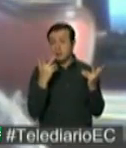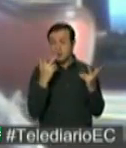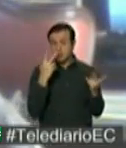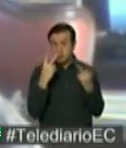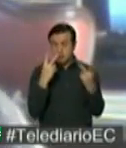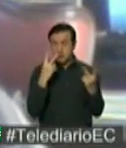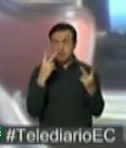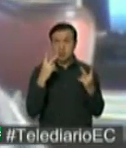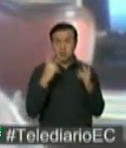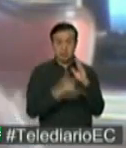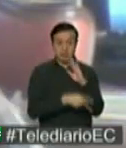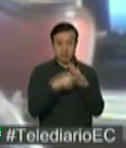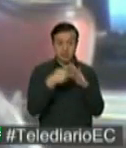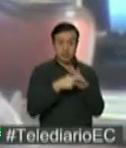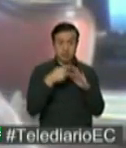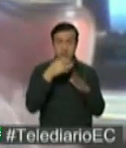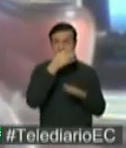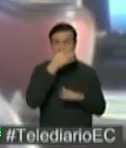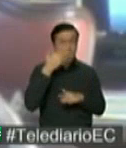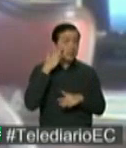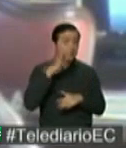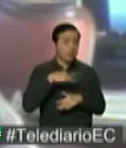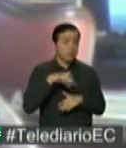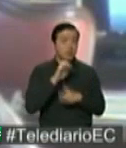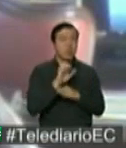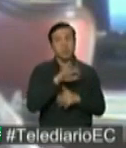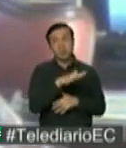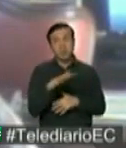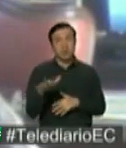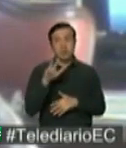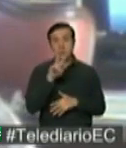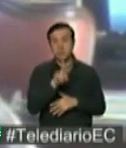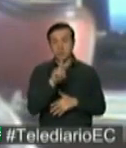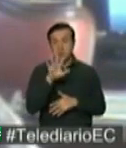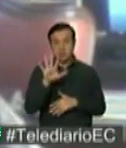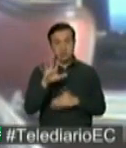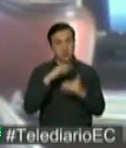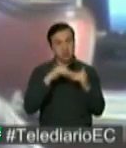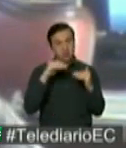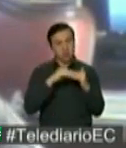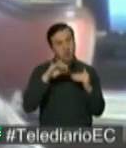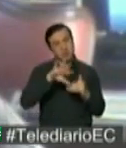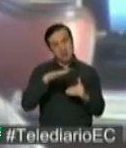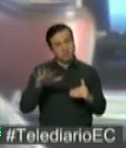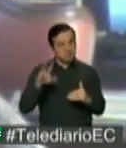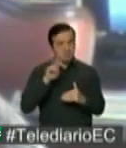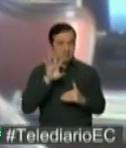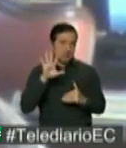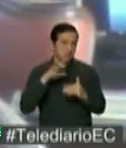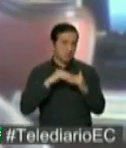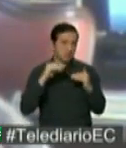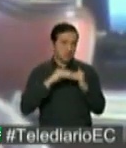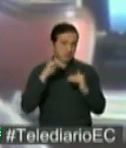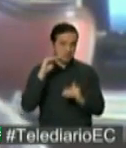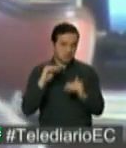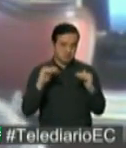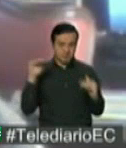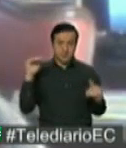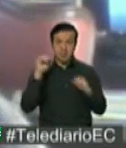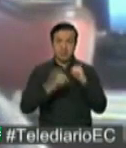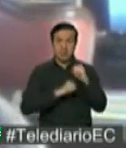oriente de Ecuador podría terminar en alrededor de $25 promedio. Pero para el